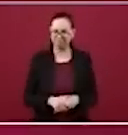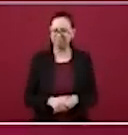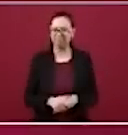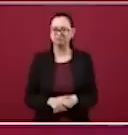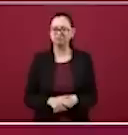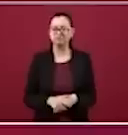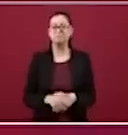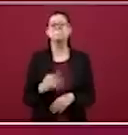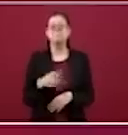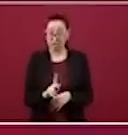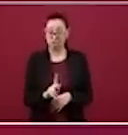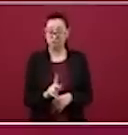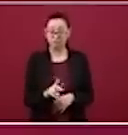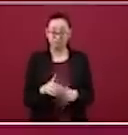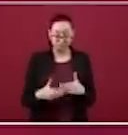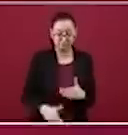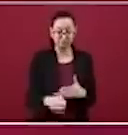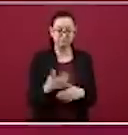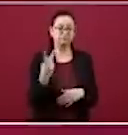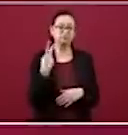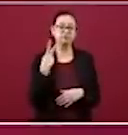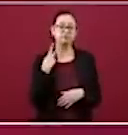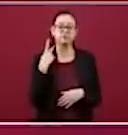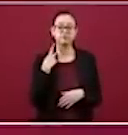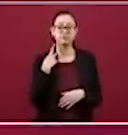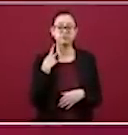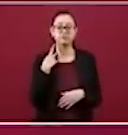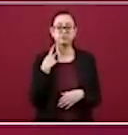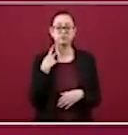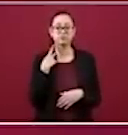en esta política de